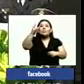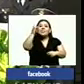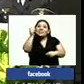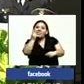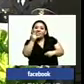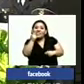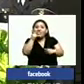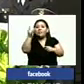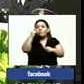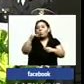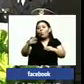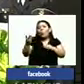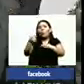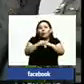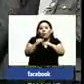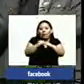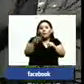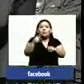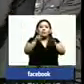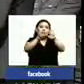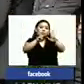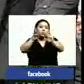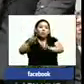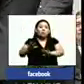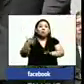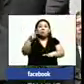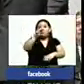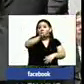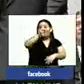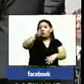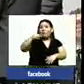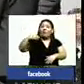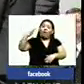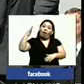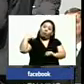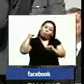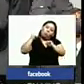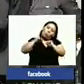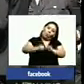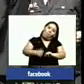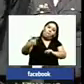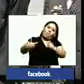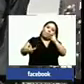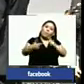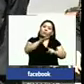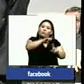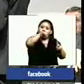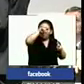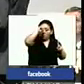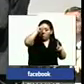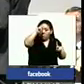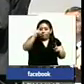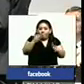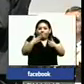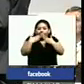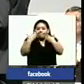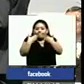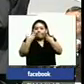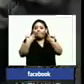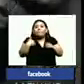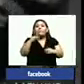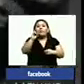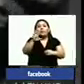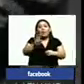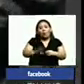74 policías, entre estos a 32 que murieron en el cumplimiento del deber El acto estuvo lleno de emotividad y el mandatario